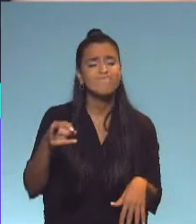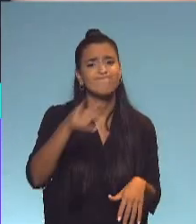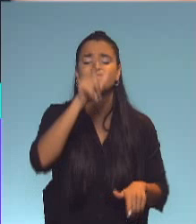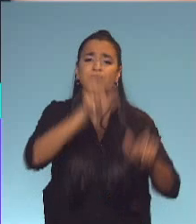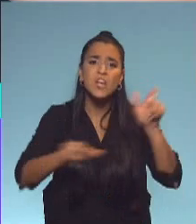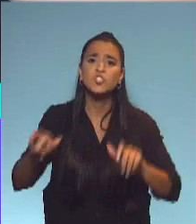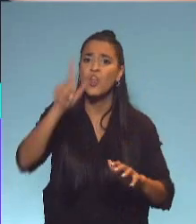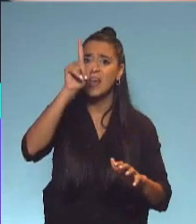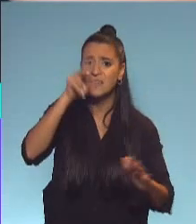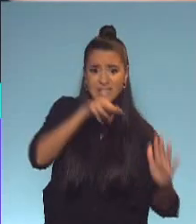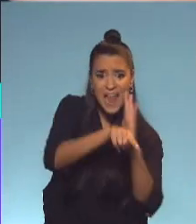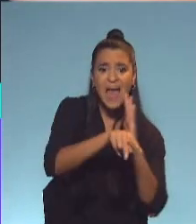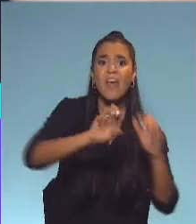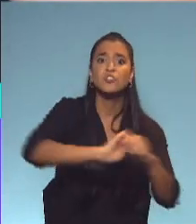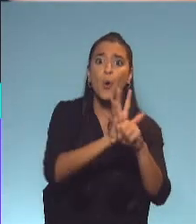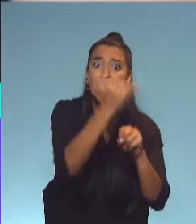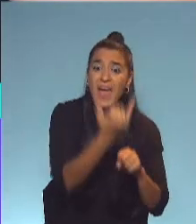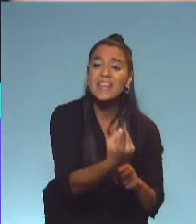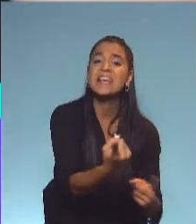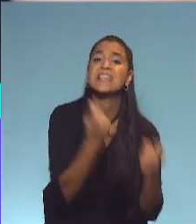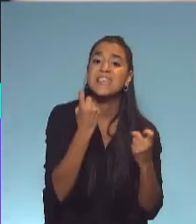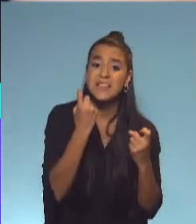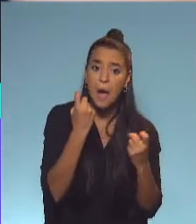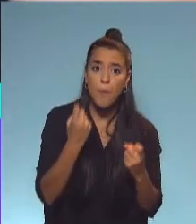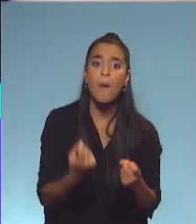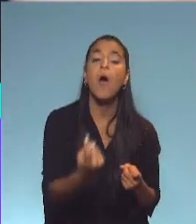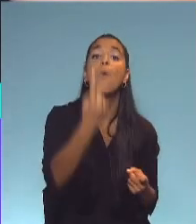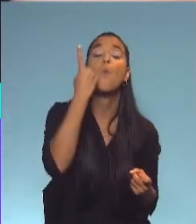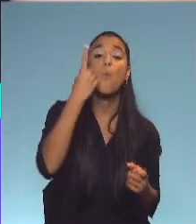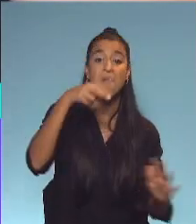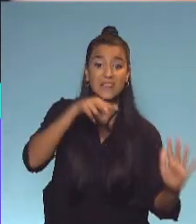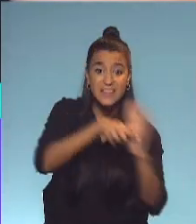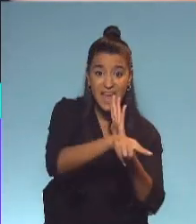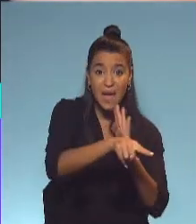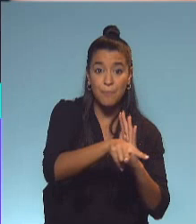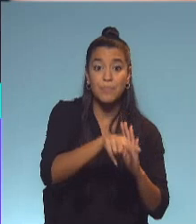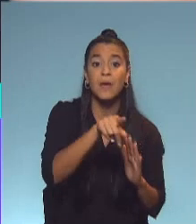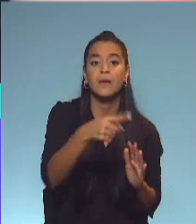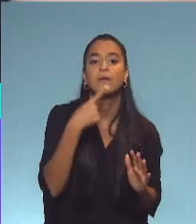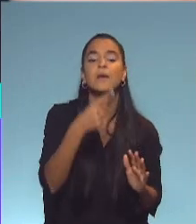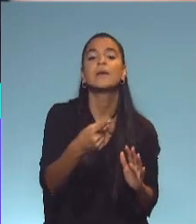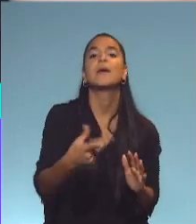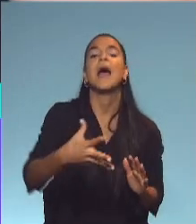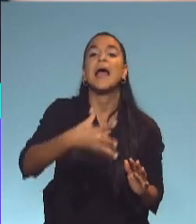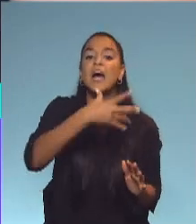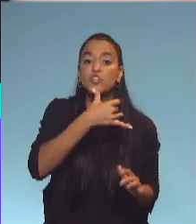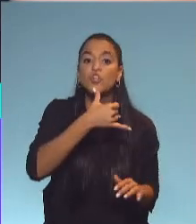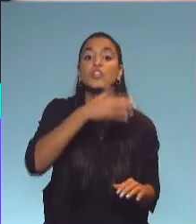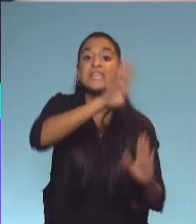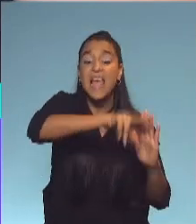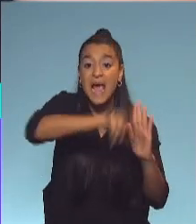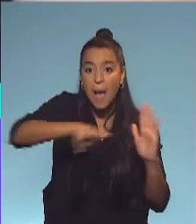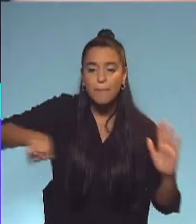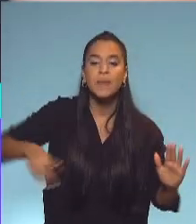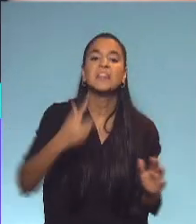pacientes con COVID necesitamos tal vez para una terapia intensiva de 14 camas, tal vez